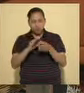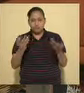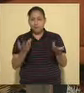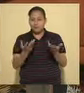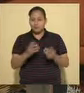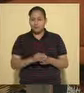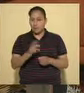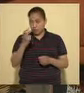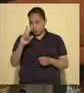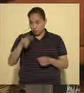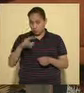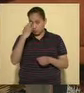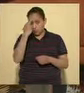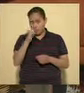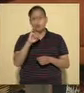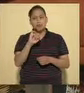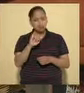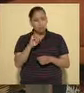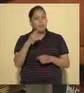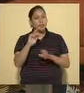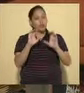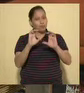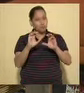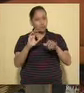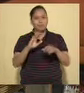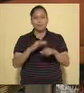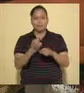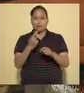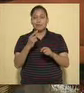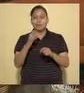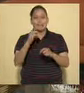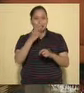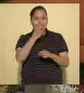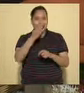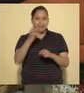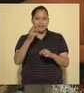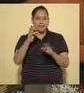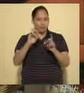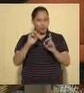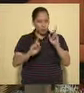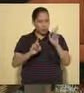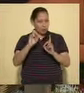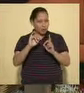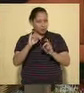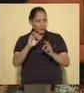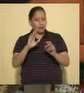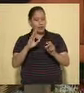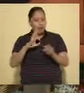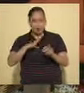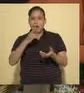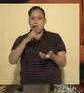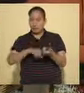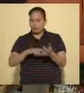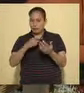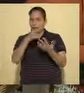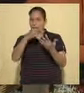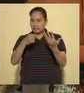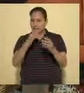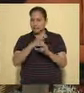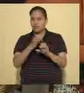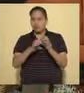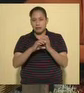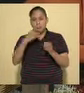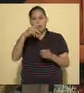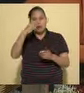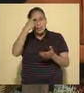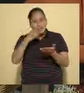se materializa. Es real, pero cuidado porque bien dices en dudarlo, porque hay mucha magia en torno a esto, ¿no? Muchas creencias